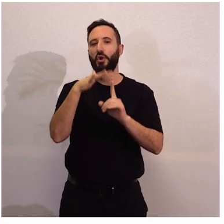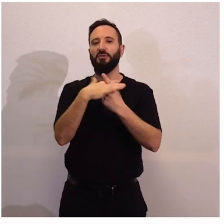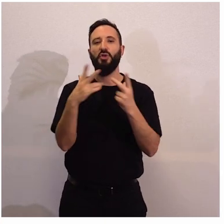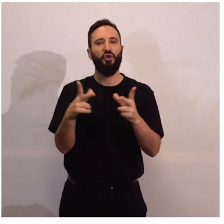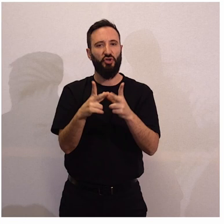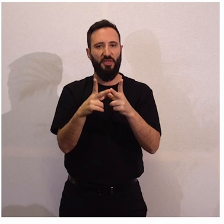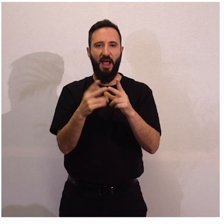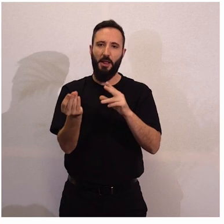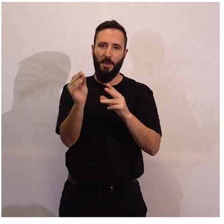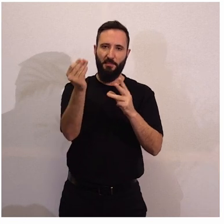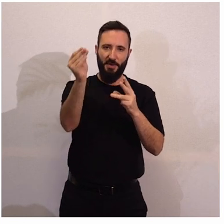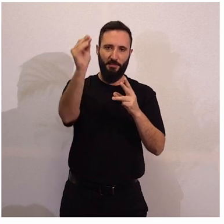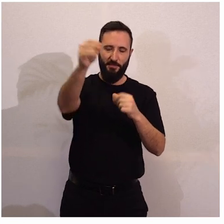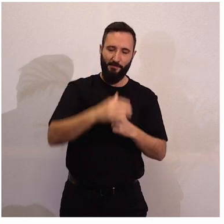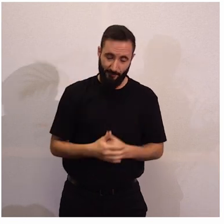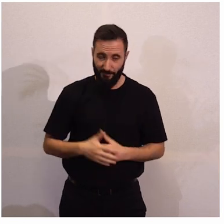social.